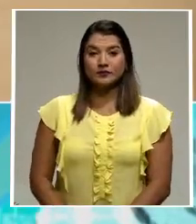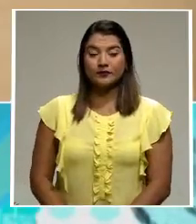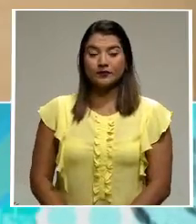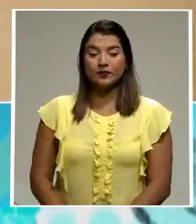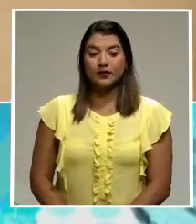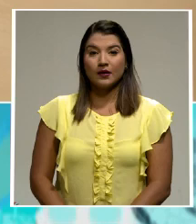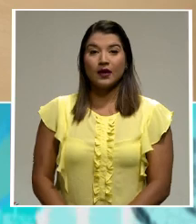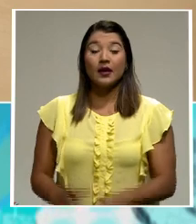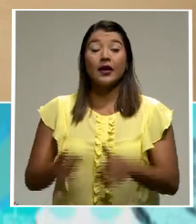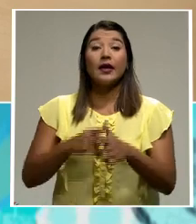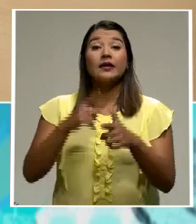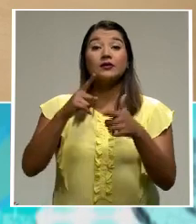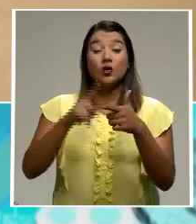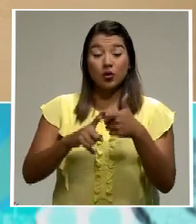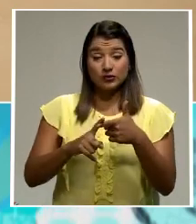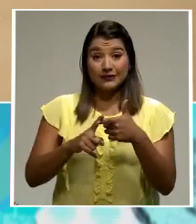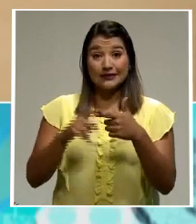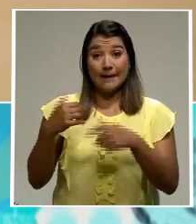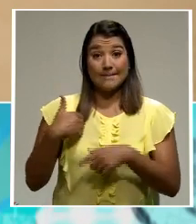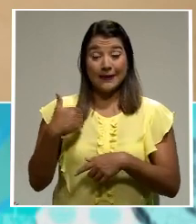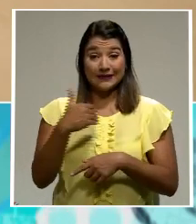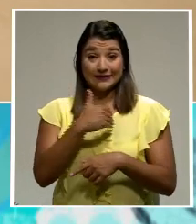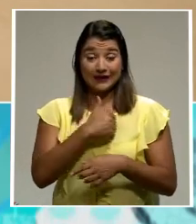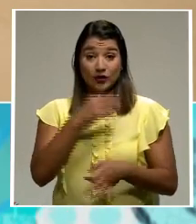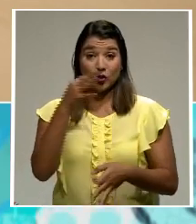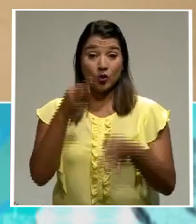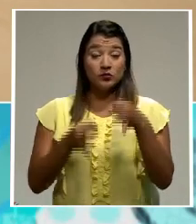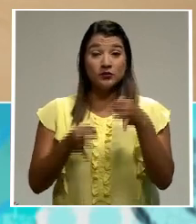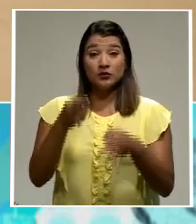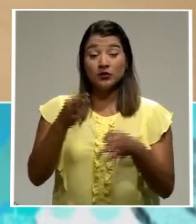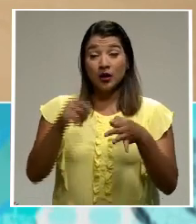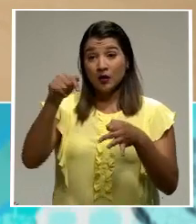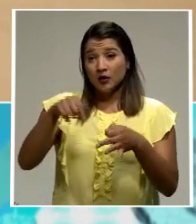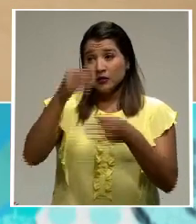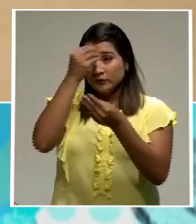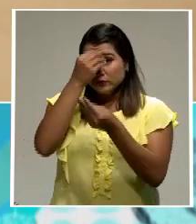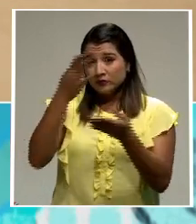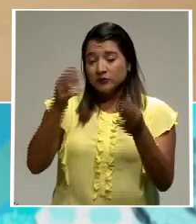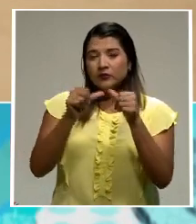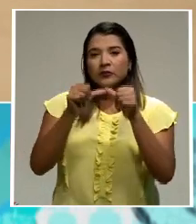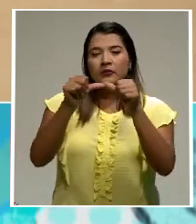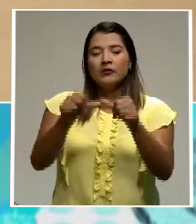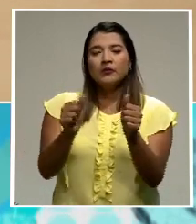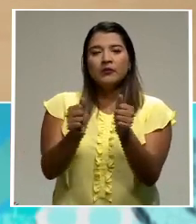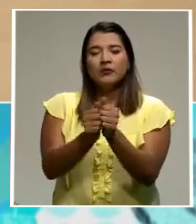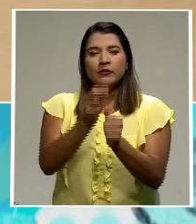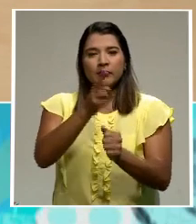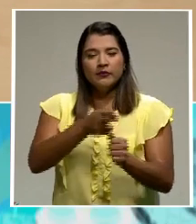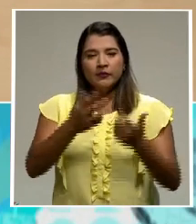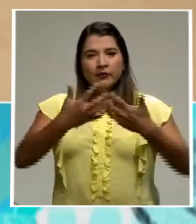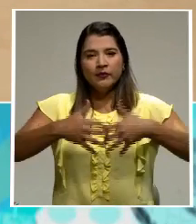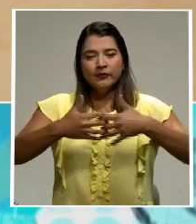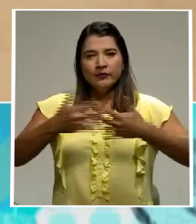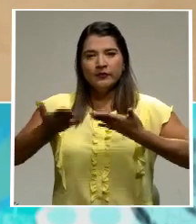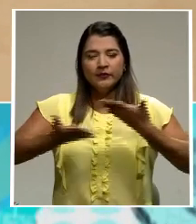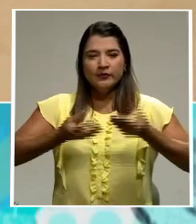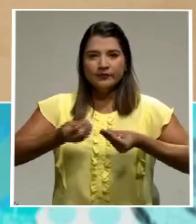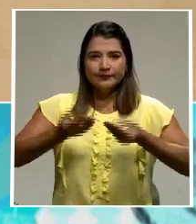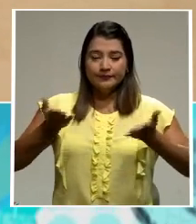Es así entonces como el Ministerio de Justicia anuncia que continuará con la empresa de servicios públicos de Heredia a